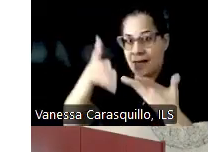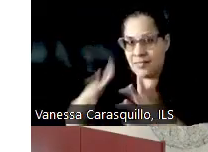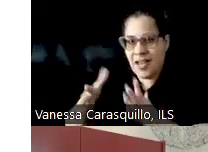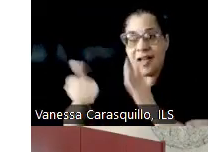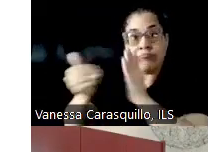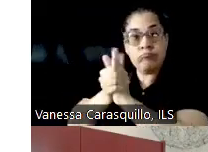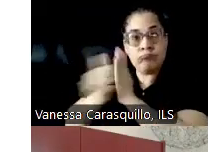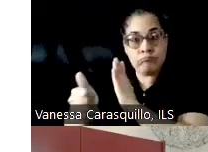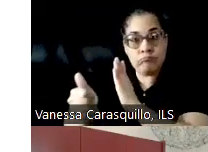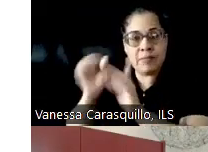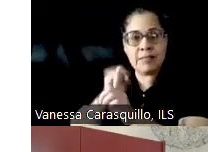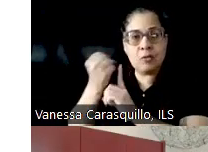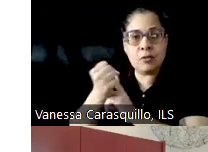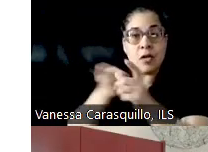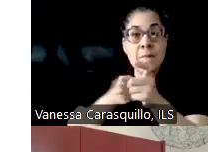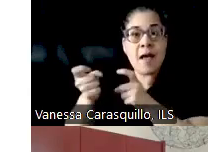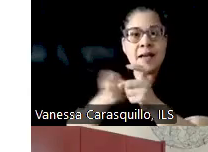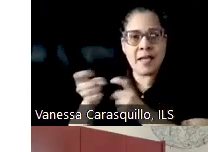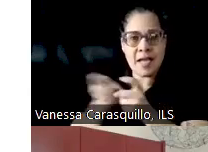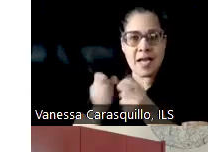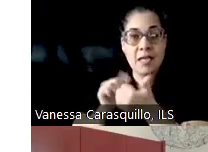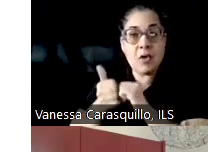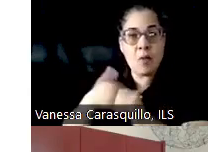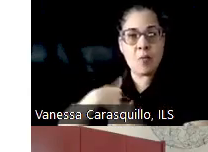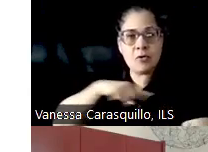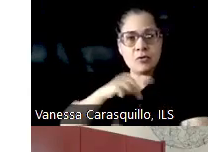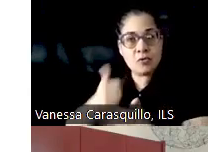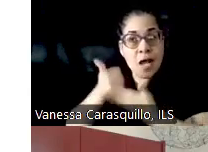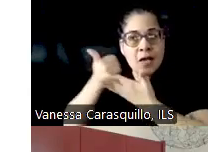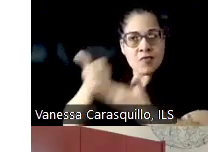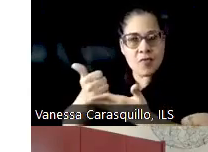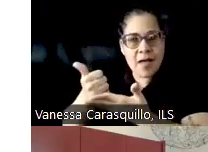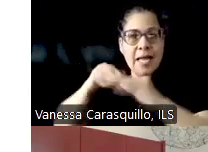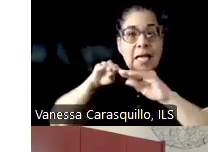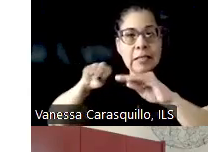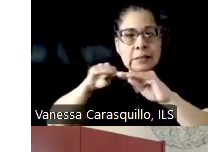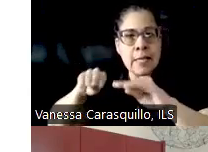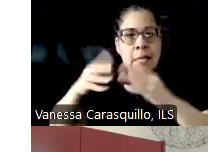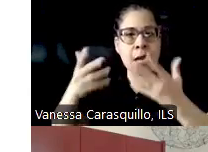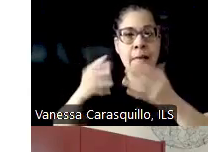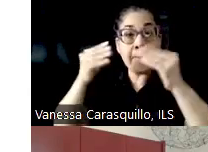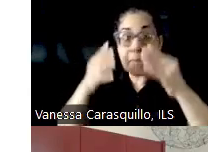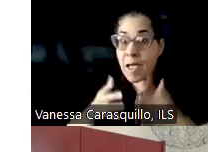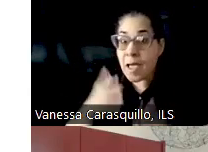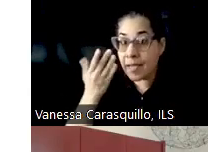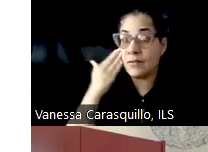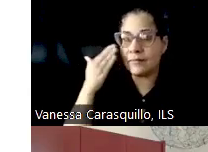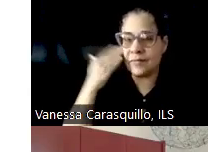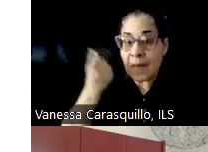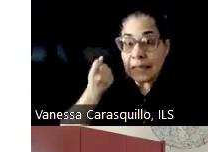cómo manejar esta situación y cómo podemos ayudar y enseñar a que el maestro entienda ese